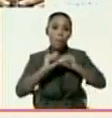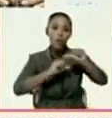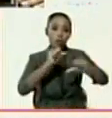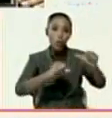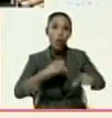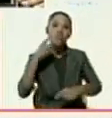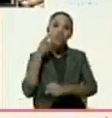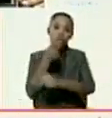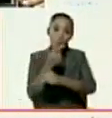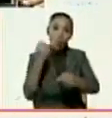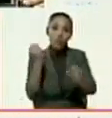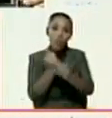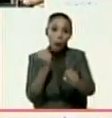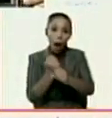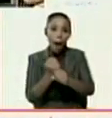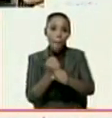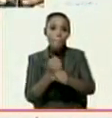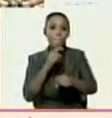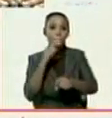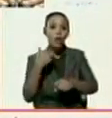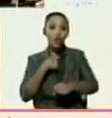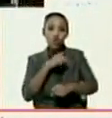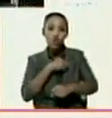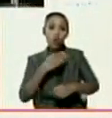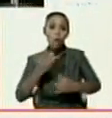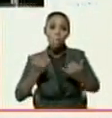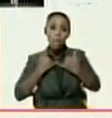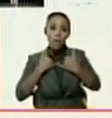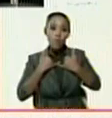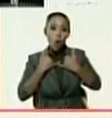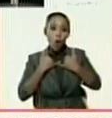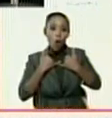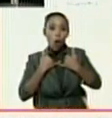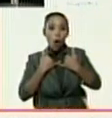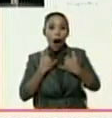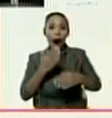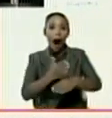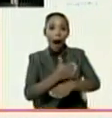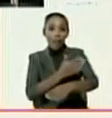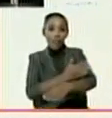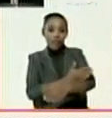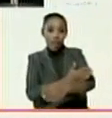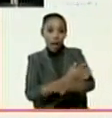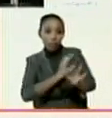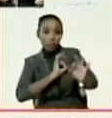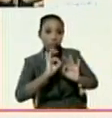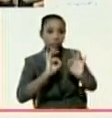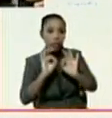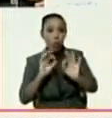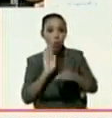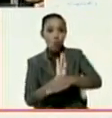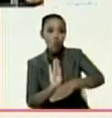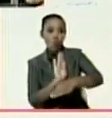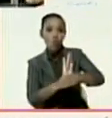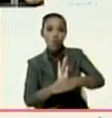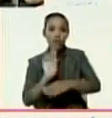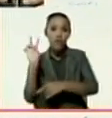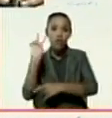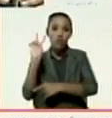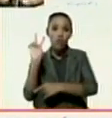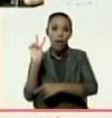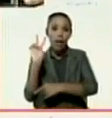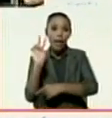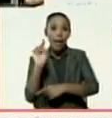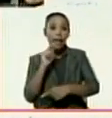trabajar para evitar que estos señores, señoras, dedicados al